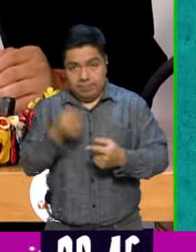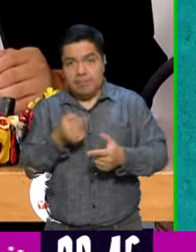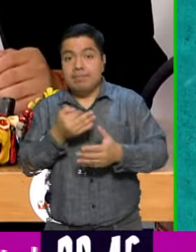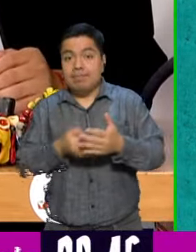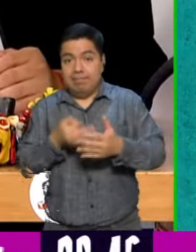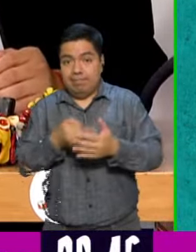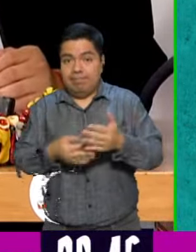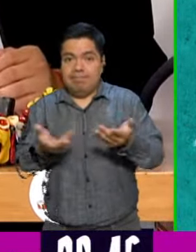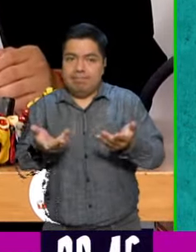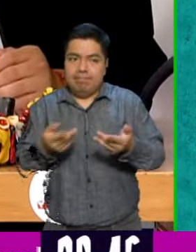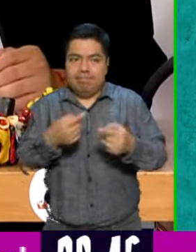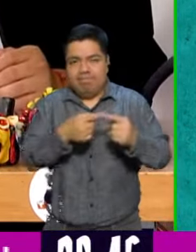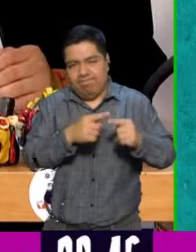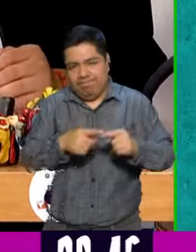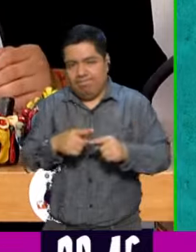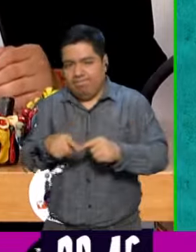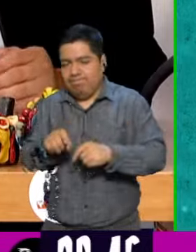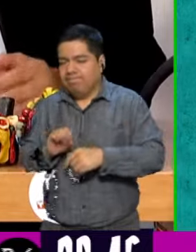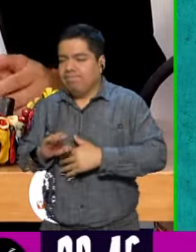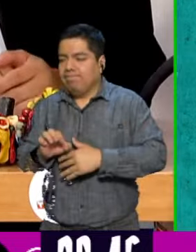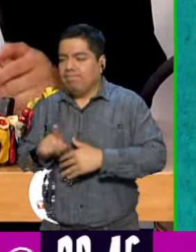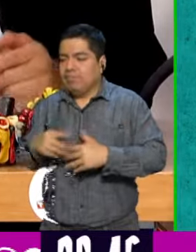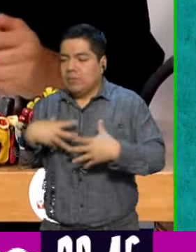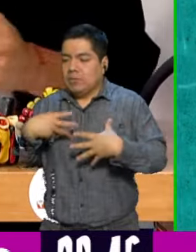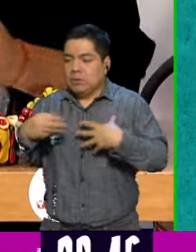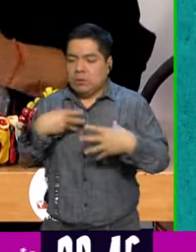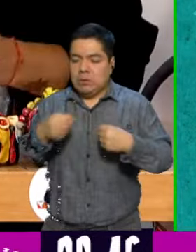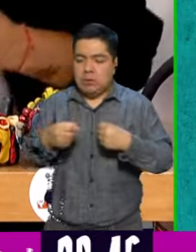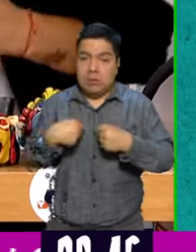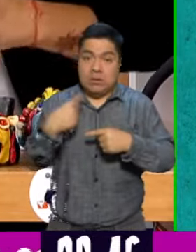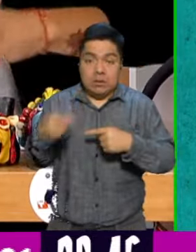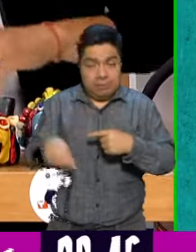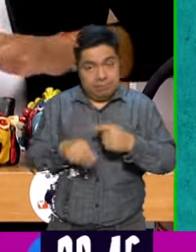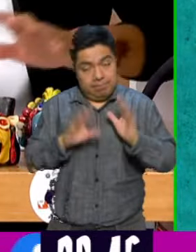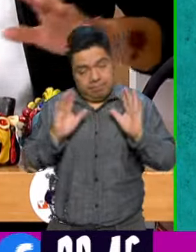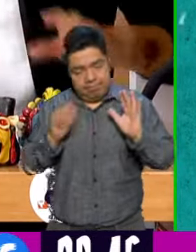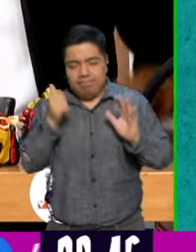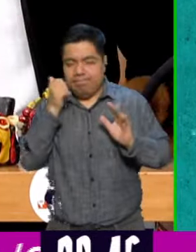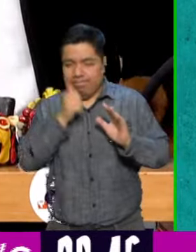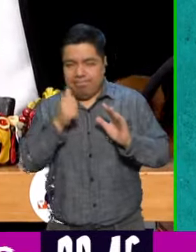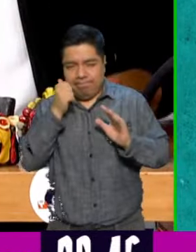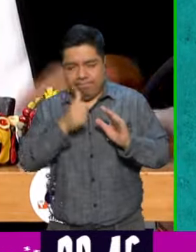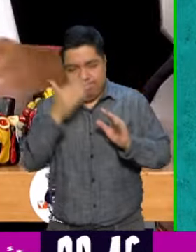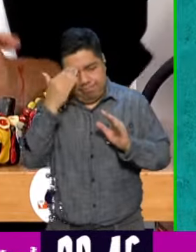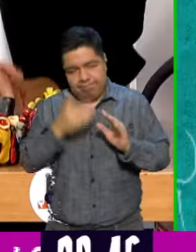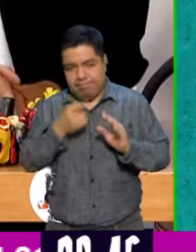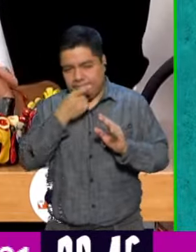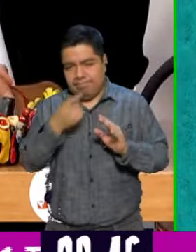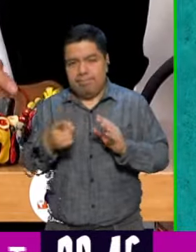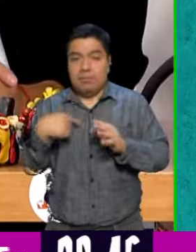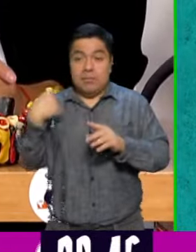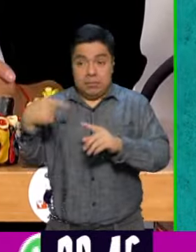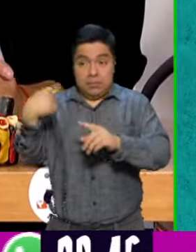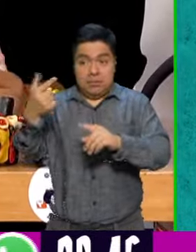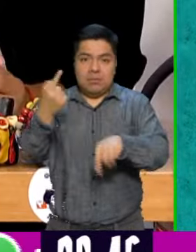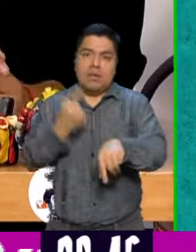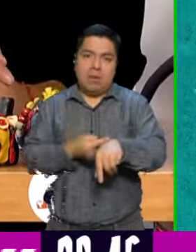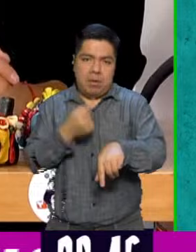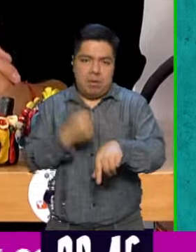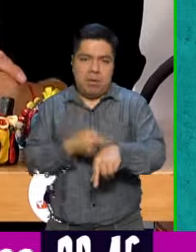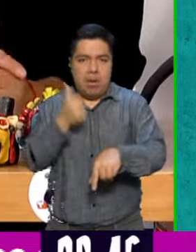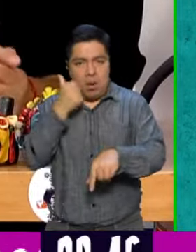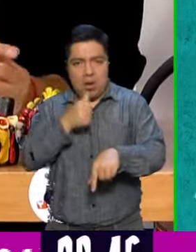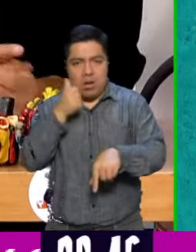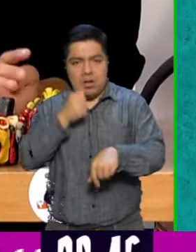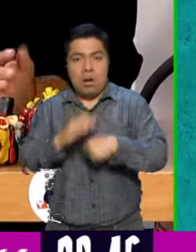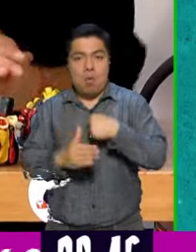pero vienen otras epidemias fuertes. Bueno, sí, no es por alertar, eso se ha dicho siempre y lo sabemos, ¿no? Que vienen enfermedades, pues porque el ser